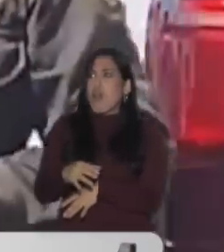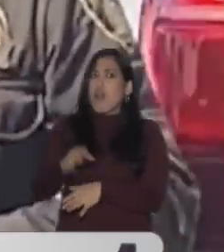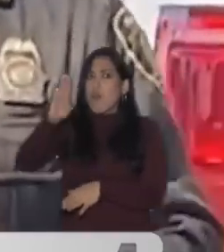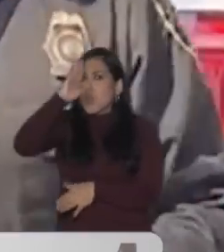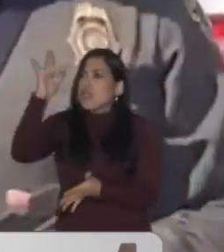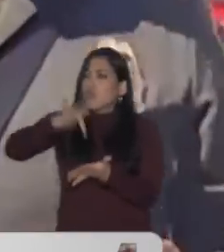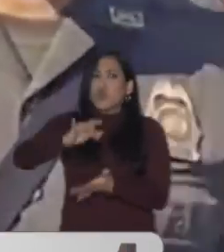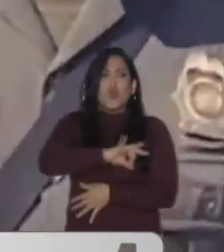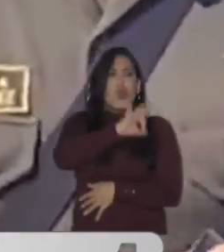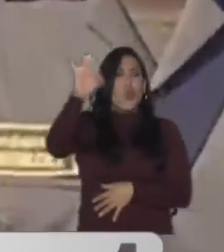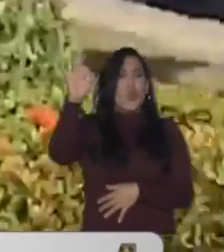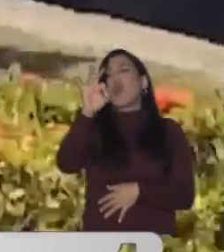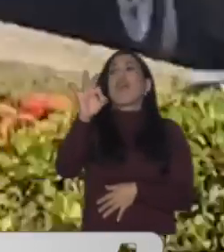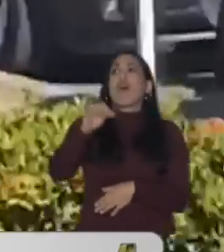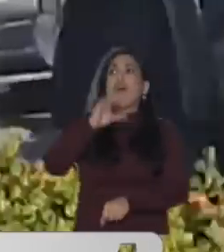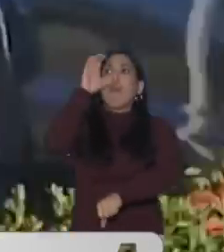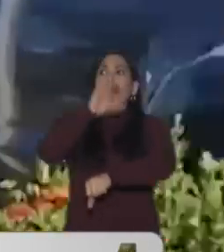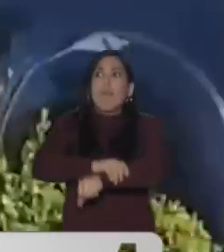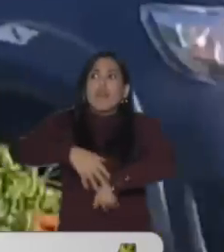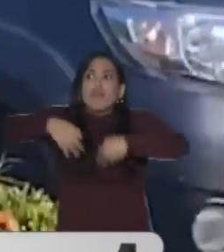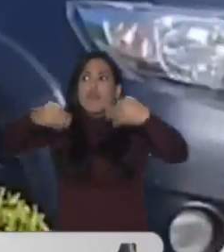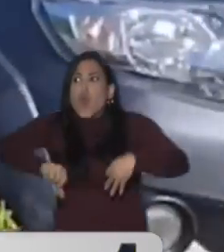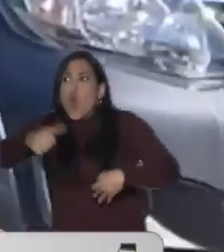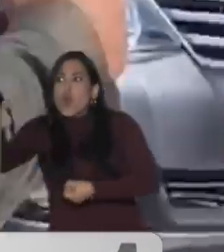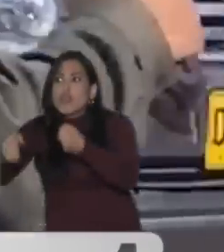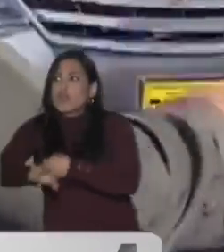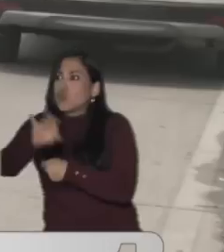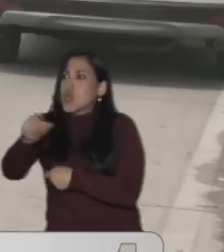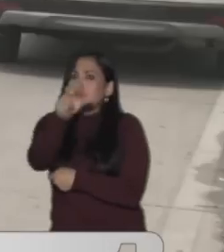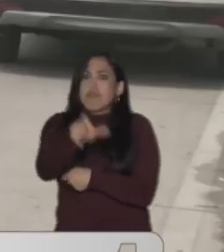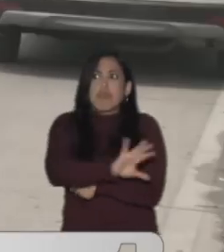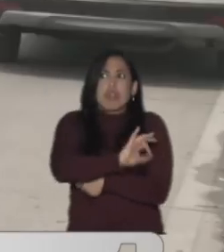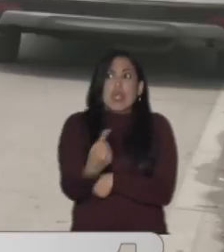un operativo y que no fueron detenidos otros vehículos.